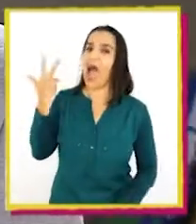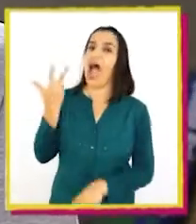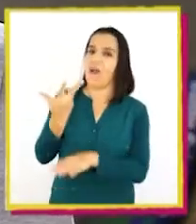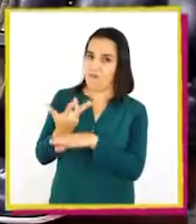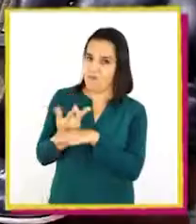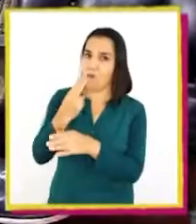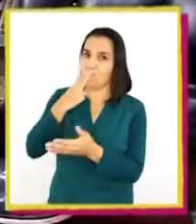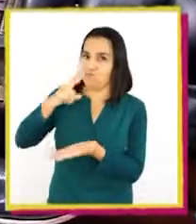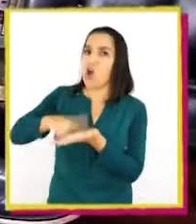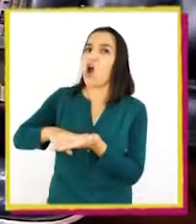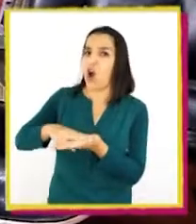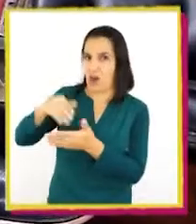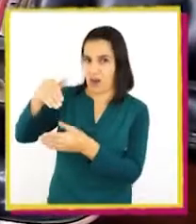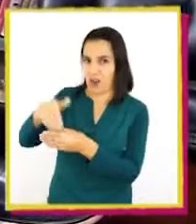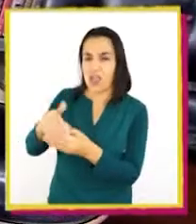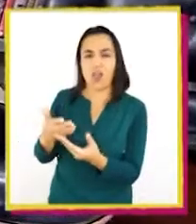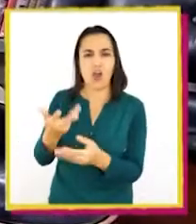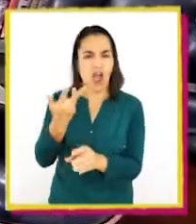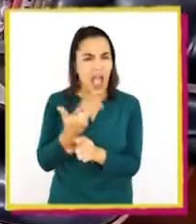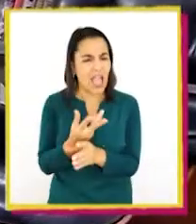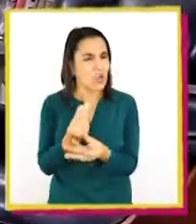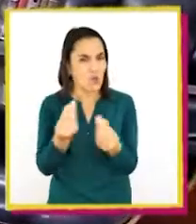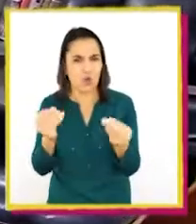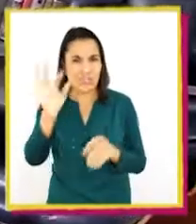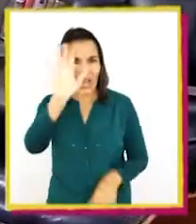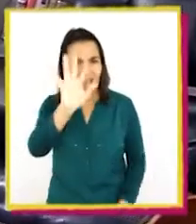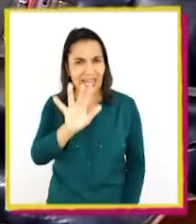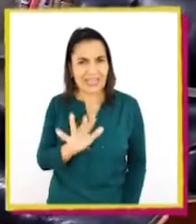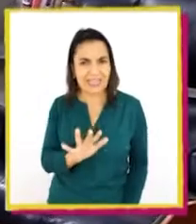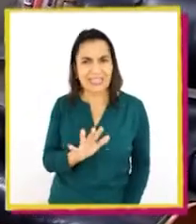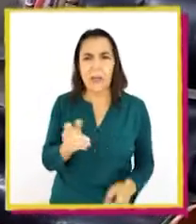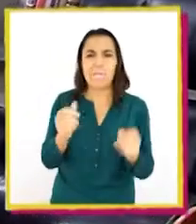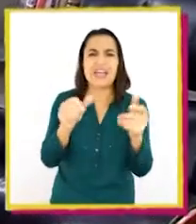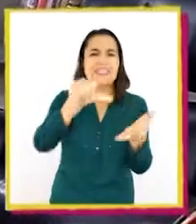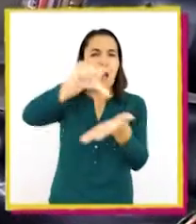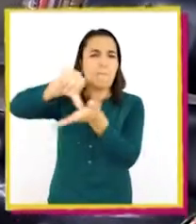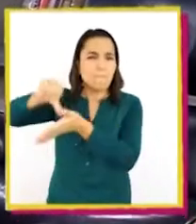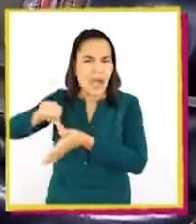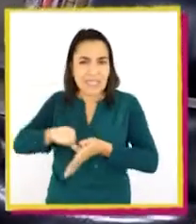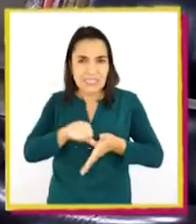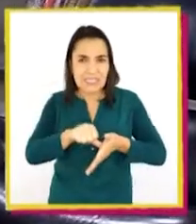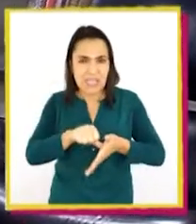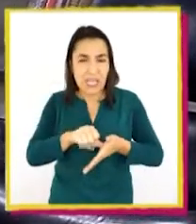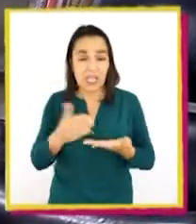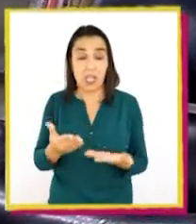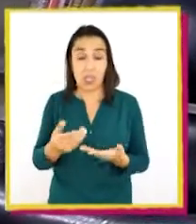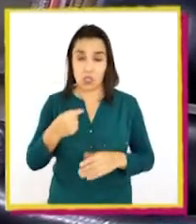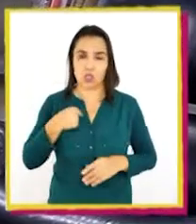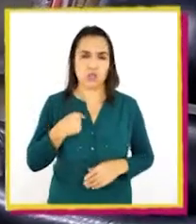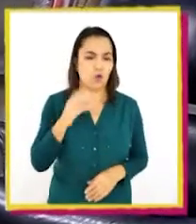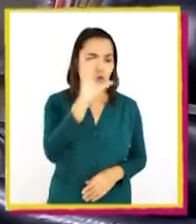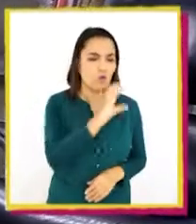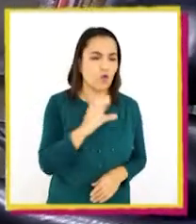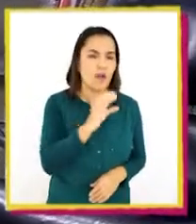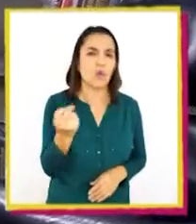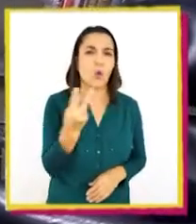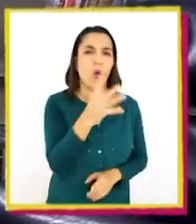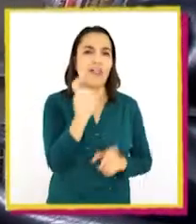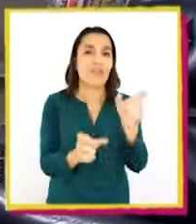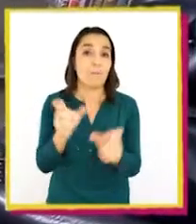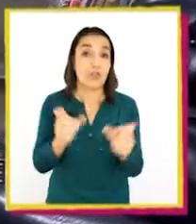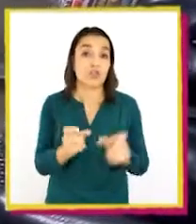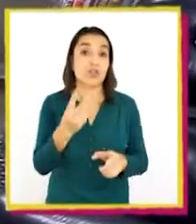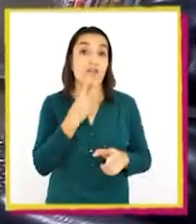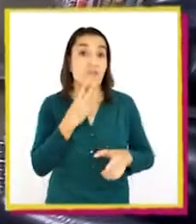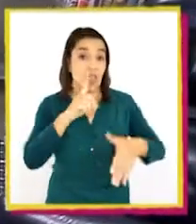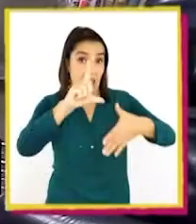el correo! ¿Se dieron cuenta que tenemos muchas cosas en común con nuestros países vecinos? Por lo mismo, me puse a buscar cuántos vecinos